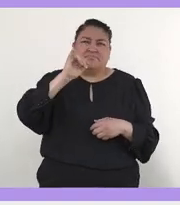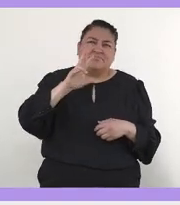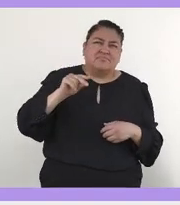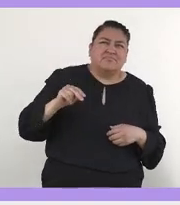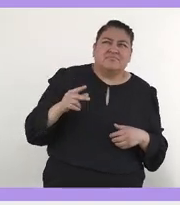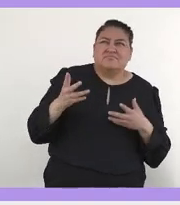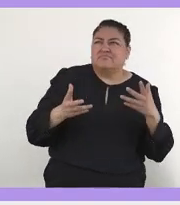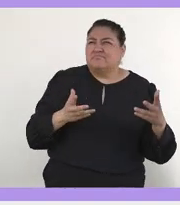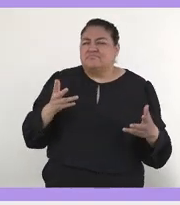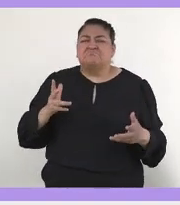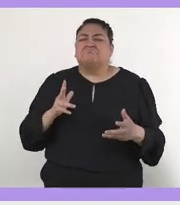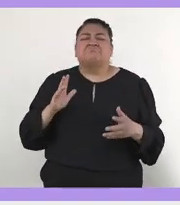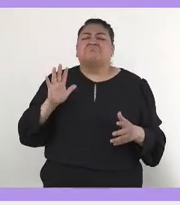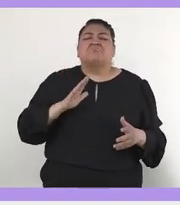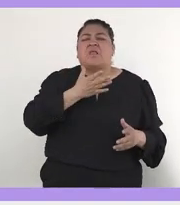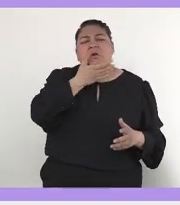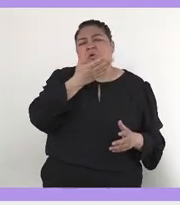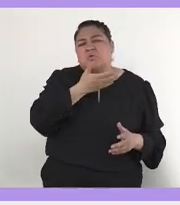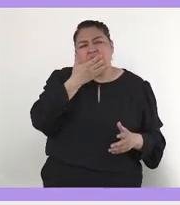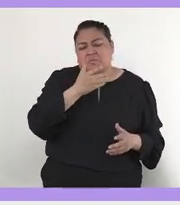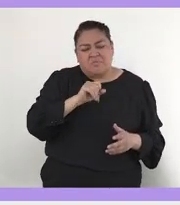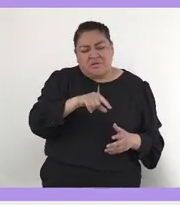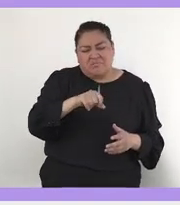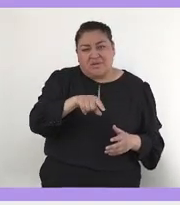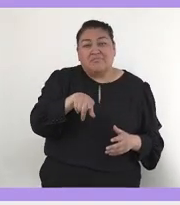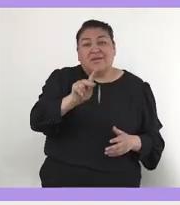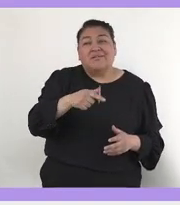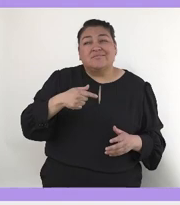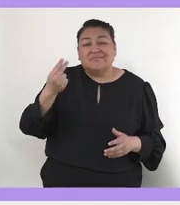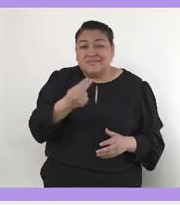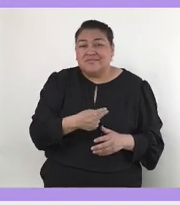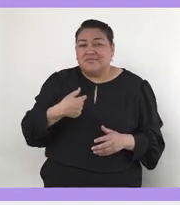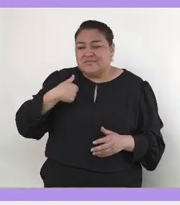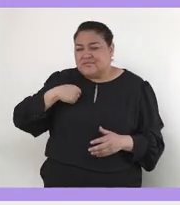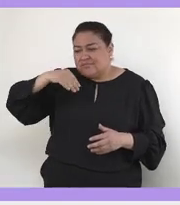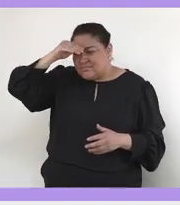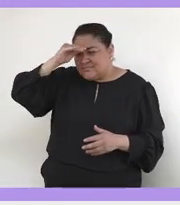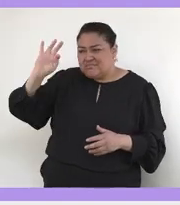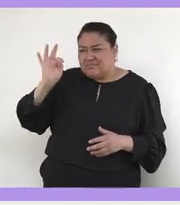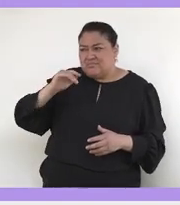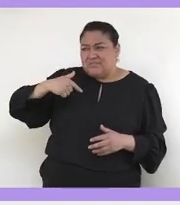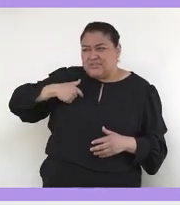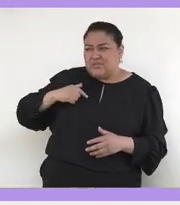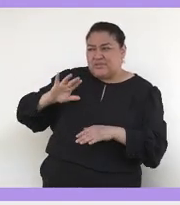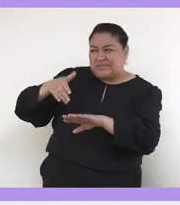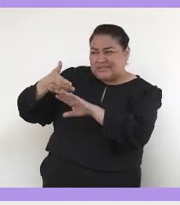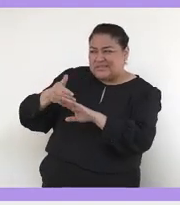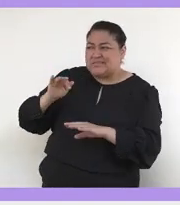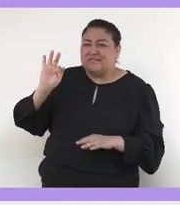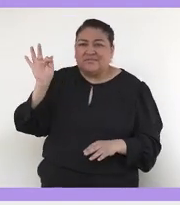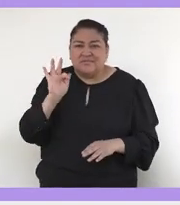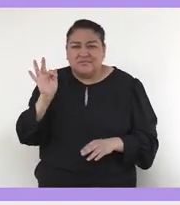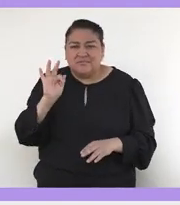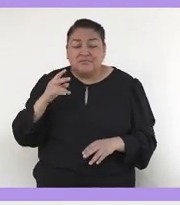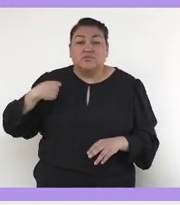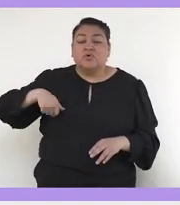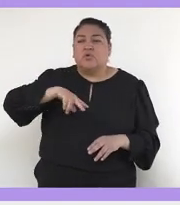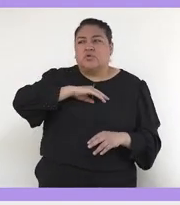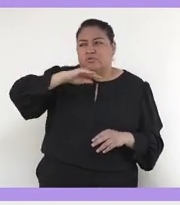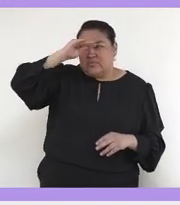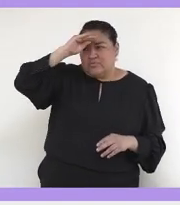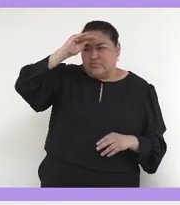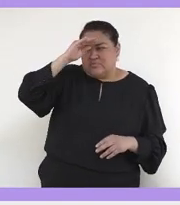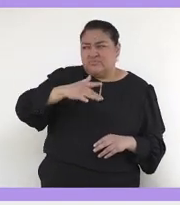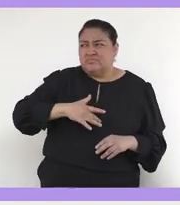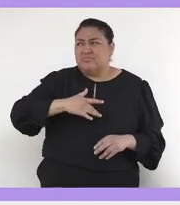otra manera en la que puedes ir las cosas Si estoy afectando a alguien con lo que digo creo que ese es lo más importante a veces no pensamos el efecto